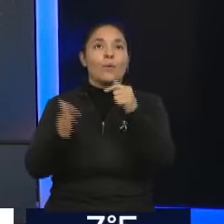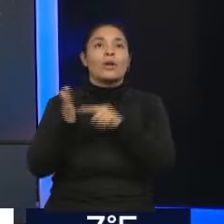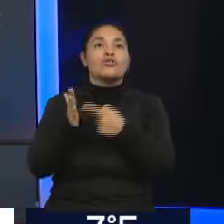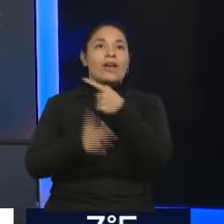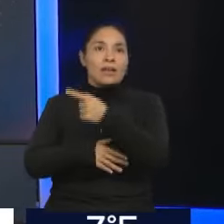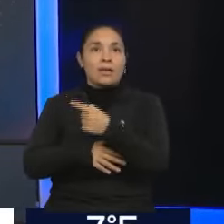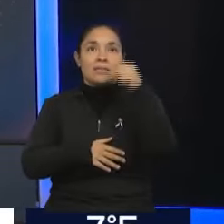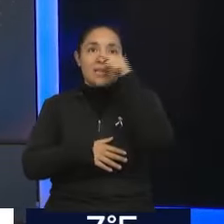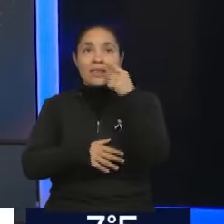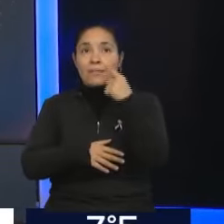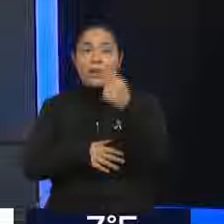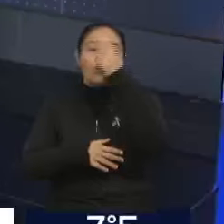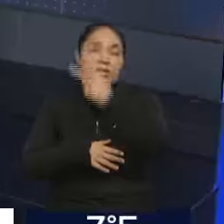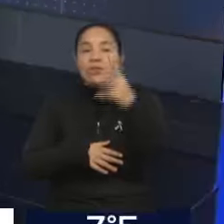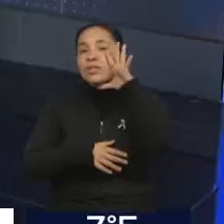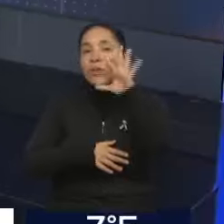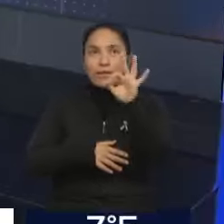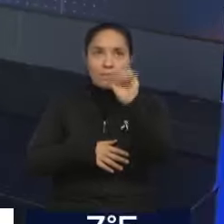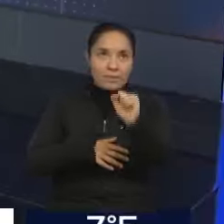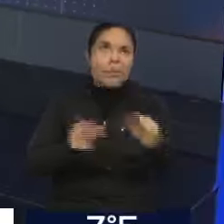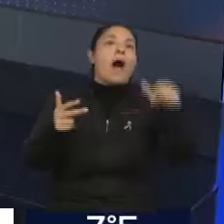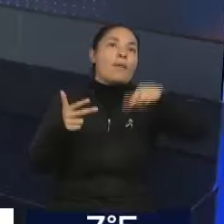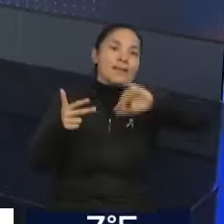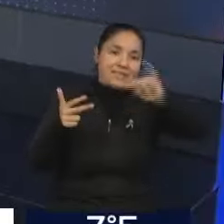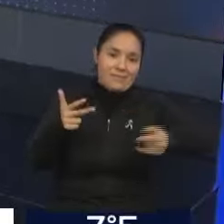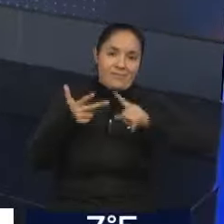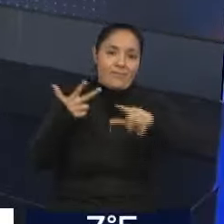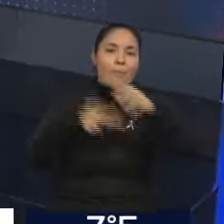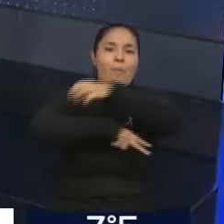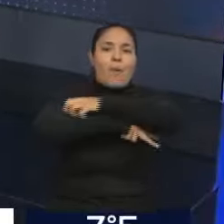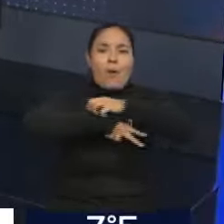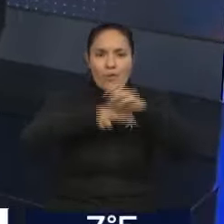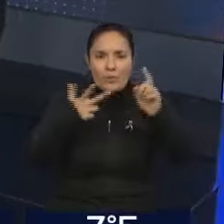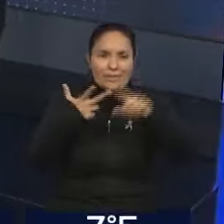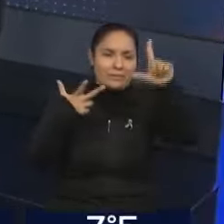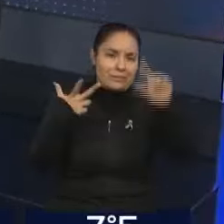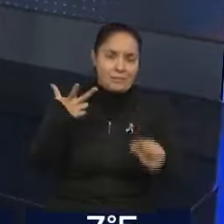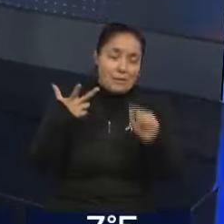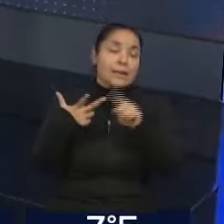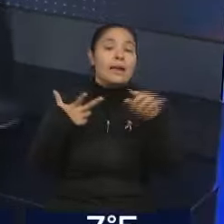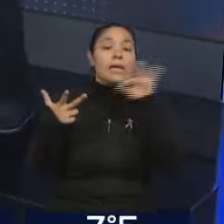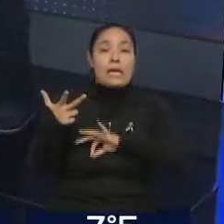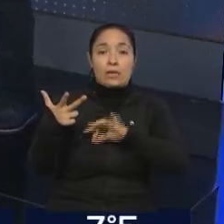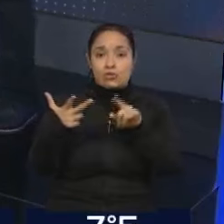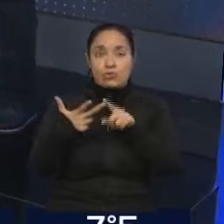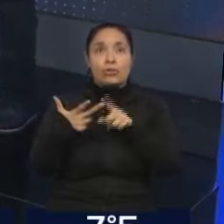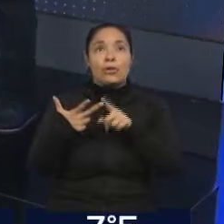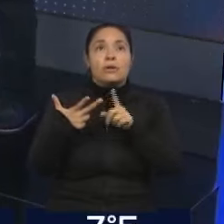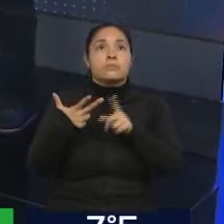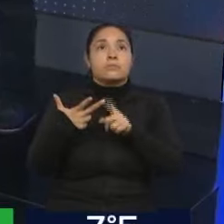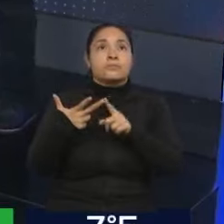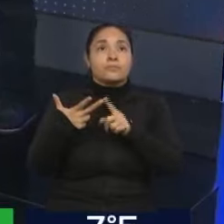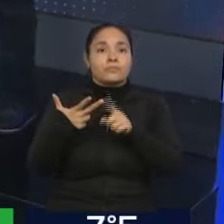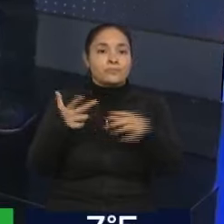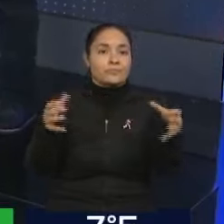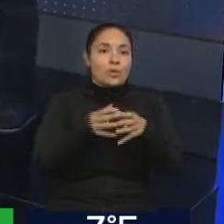7.250 pesos. Ahora sí, la N2, que son vamos los a la N2. Ingresos más bajos, ¿sí? Ahí vamos a ver enseguida cómo está